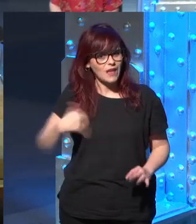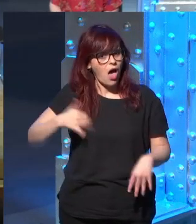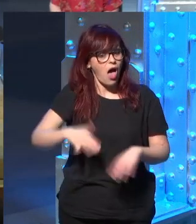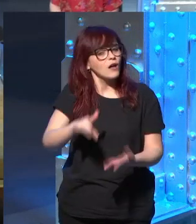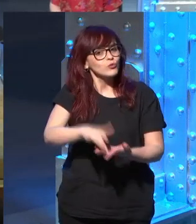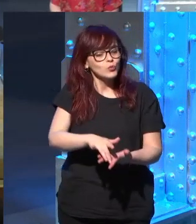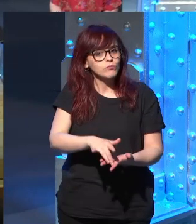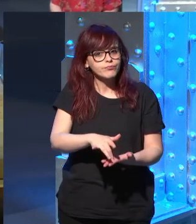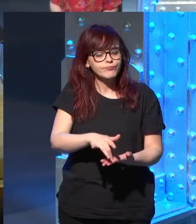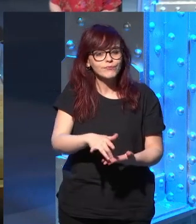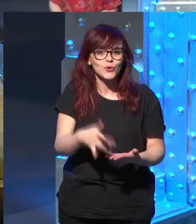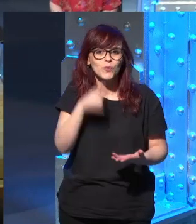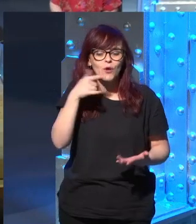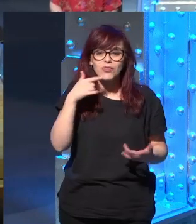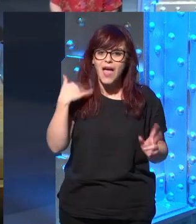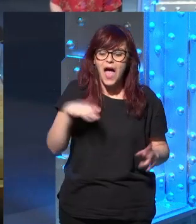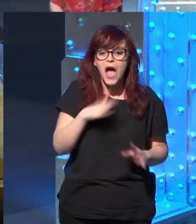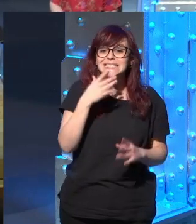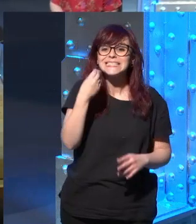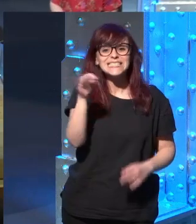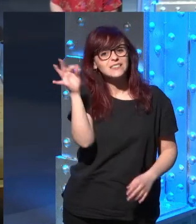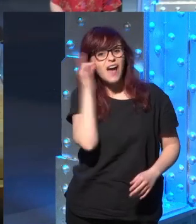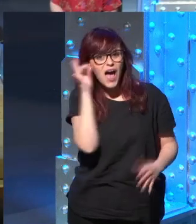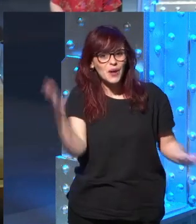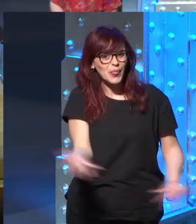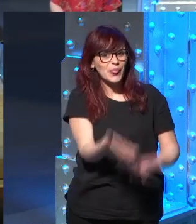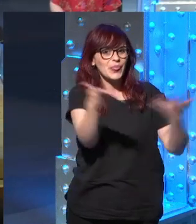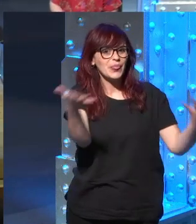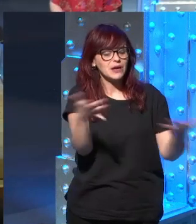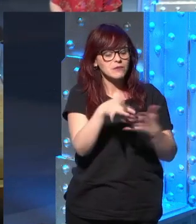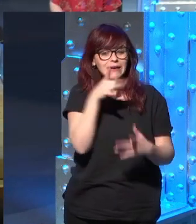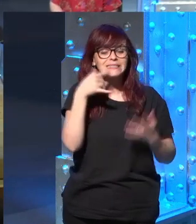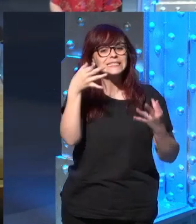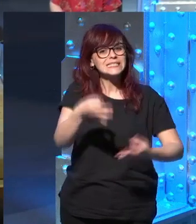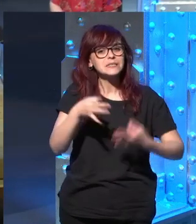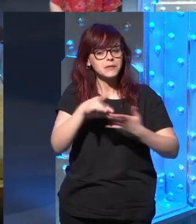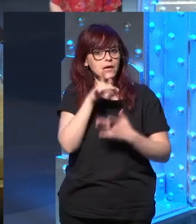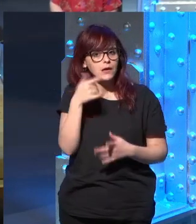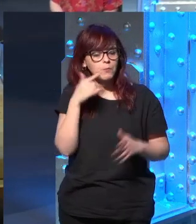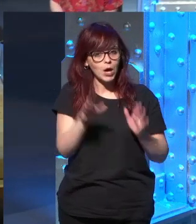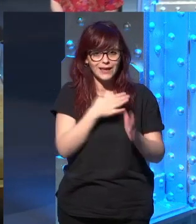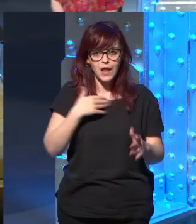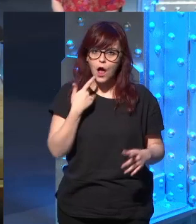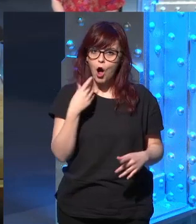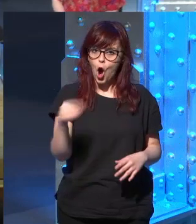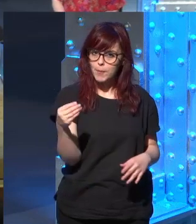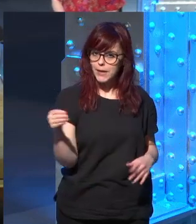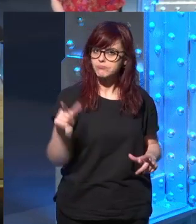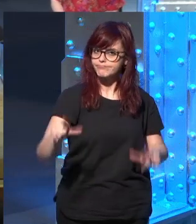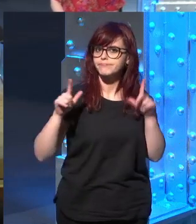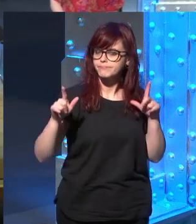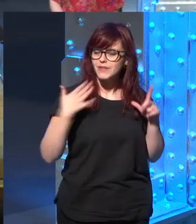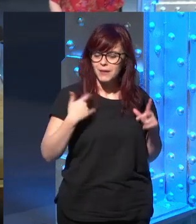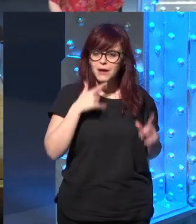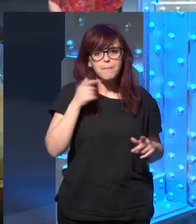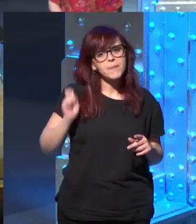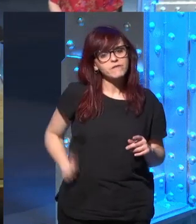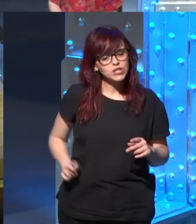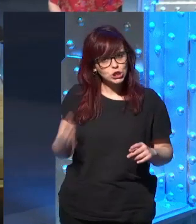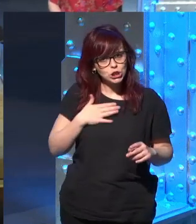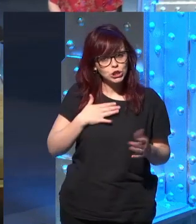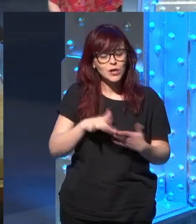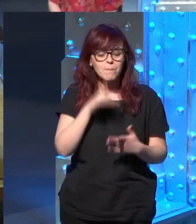ya, pues, dejadme de tratar como una chica, ¿no? Me sorprende siempre mucho cuando la gente quiere seguir siendo joven, porque me parece que en nuestra